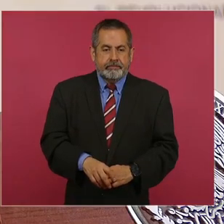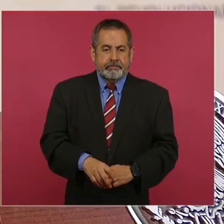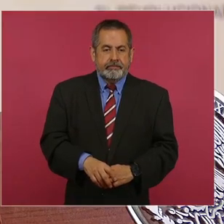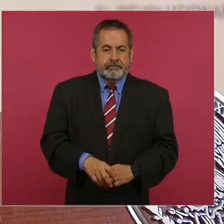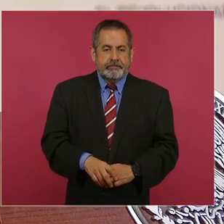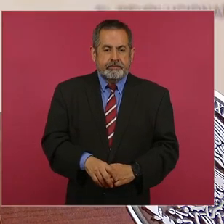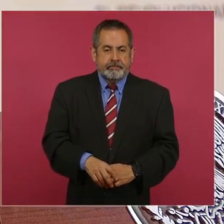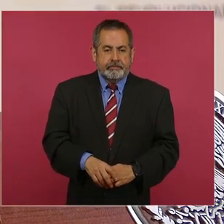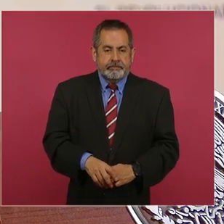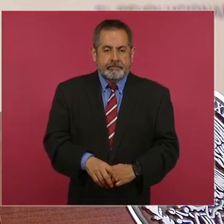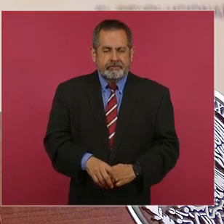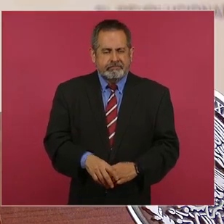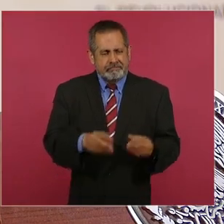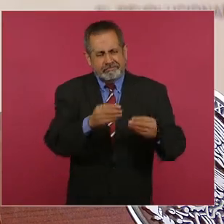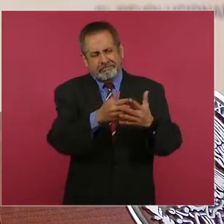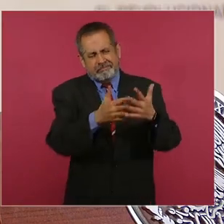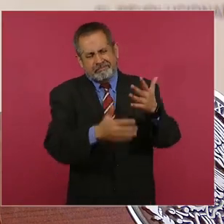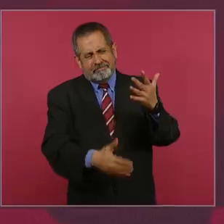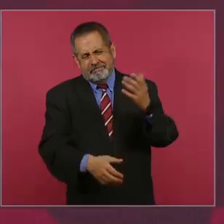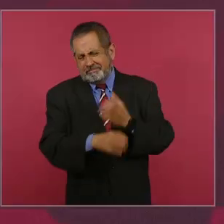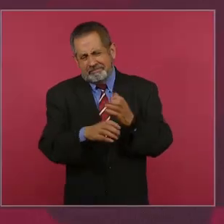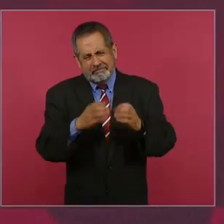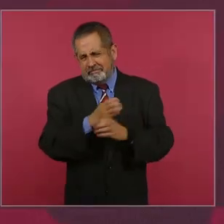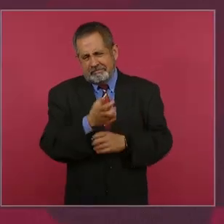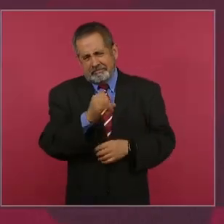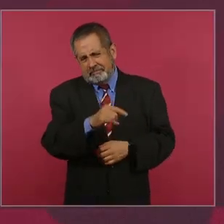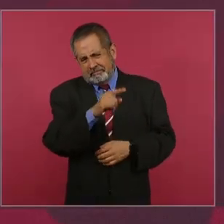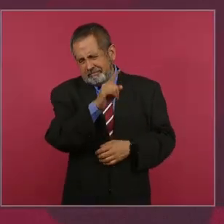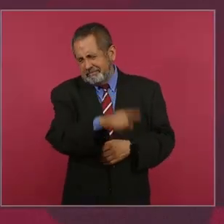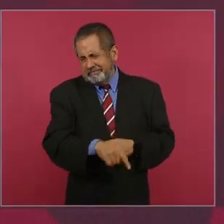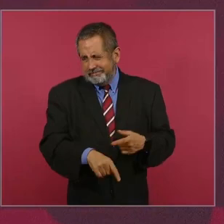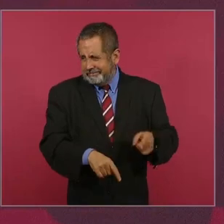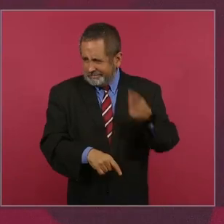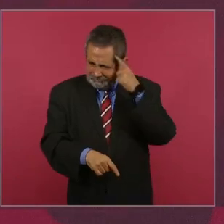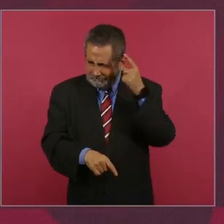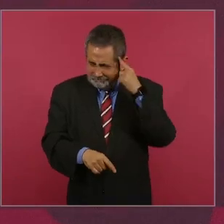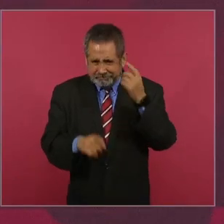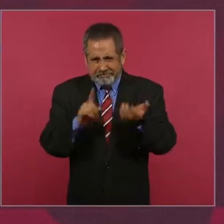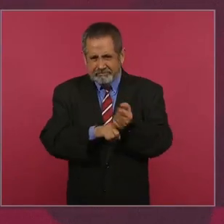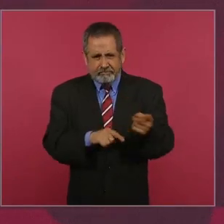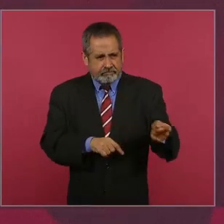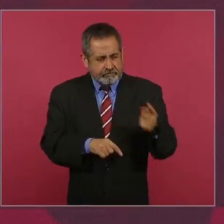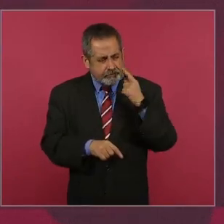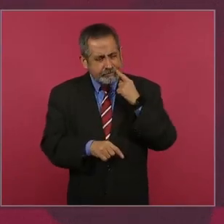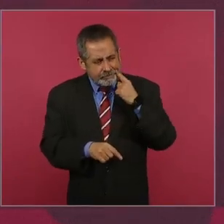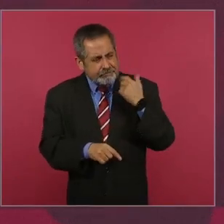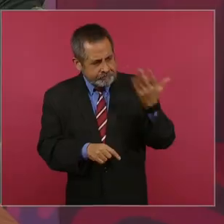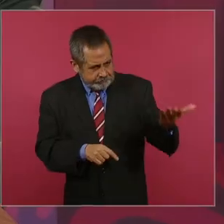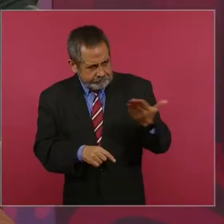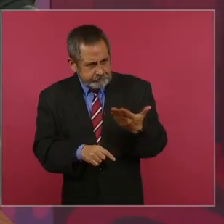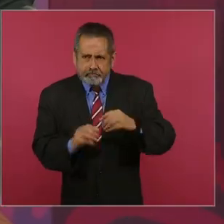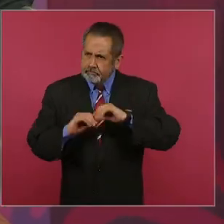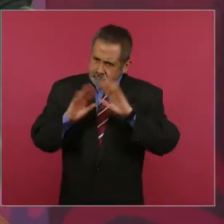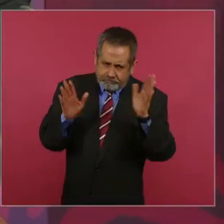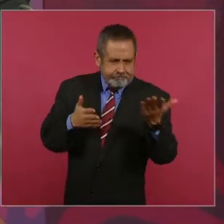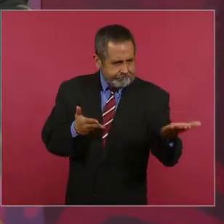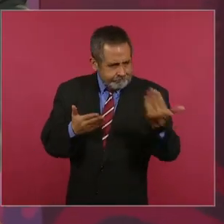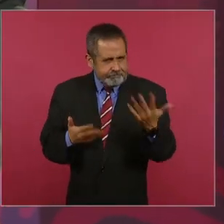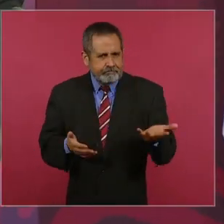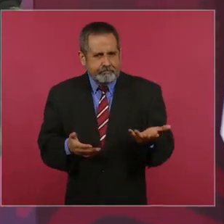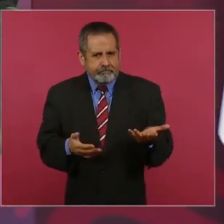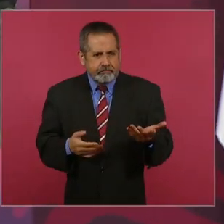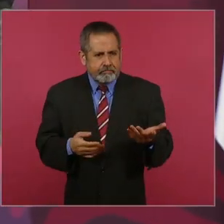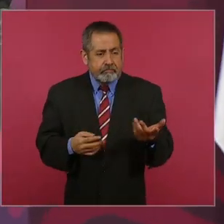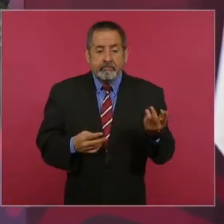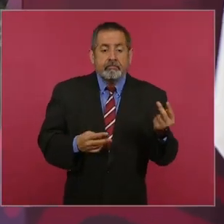y muchísimas muchas cosas que las planteen que inviten